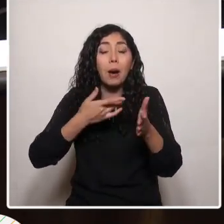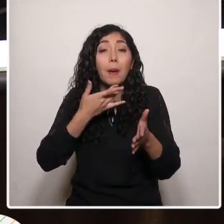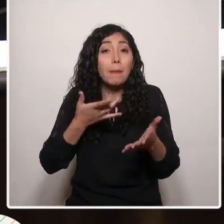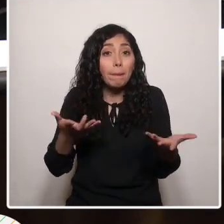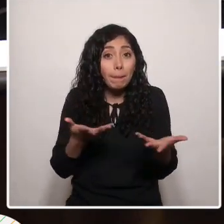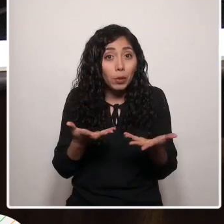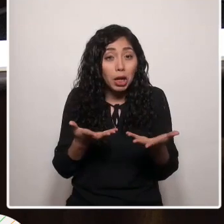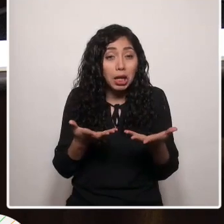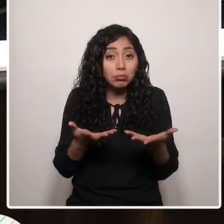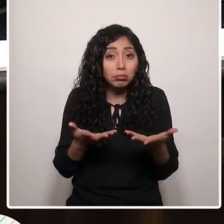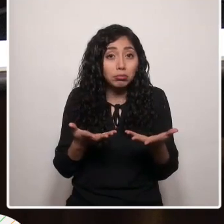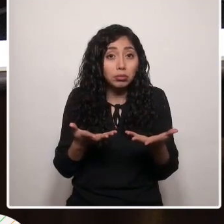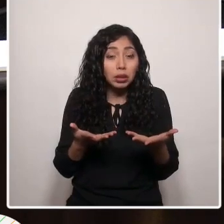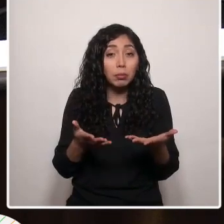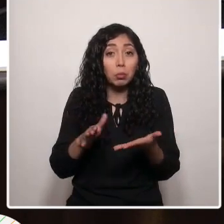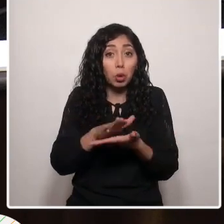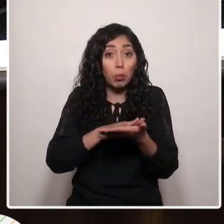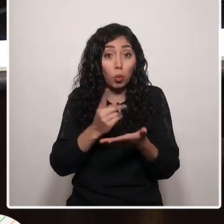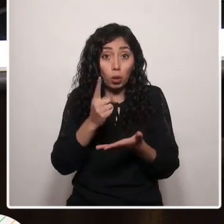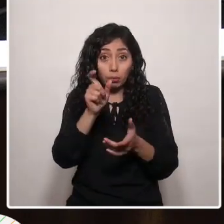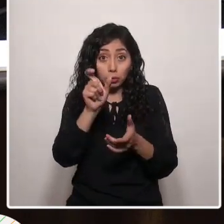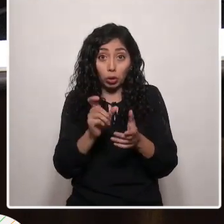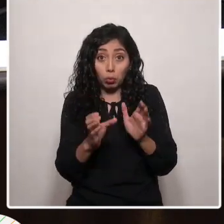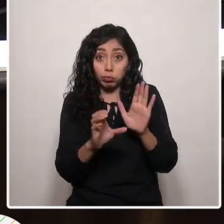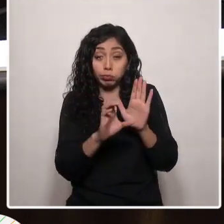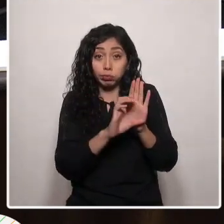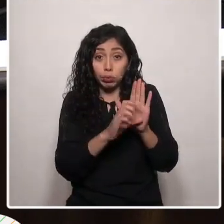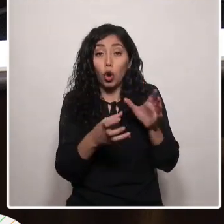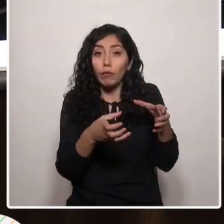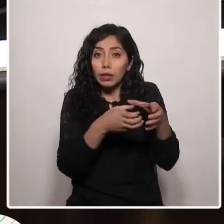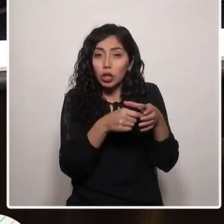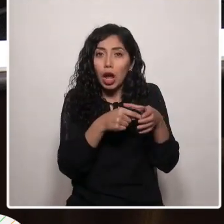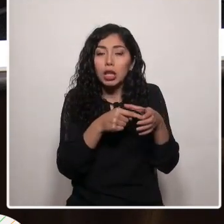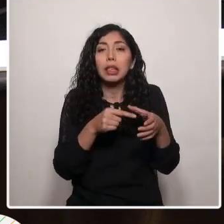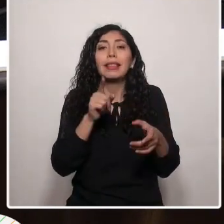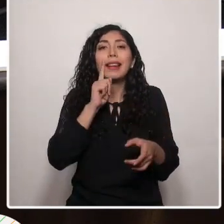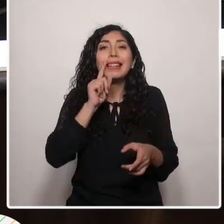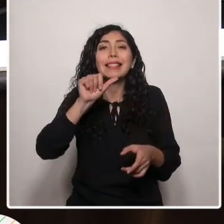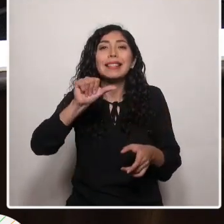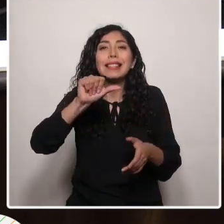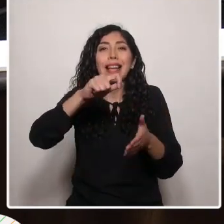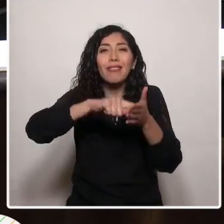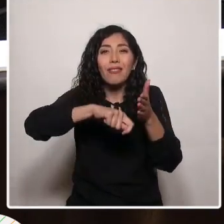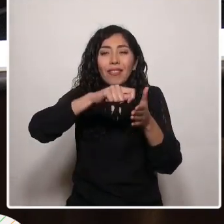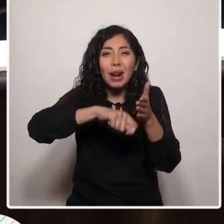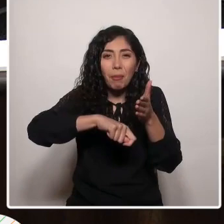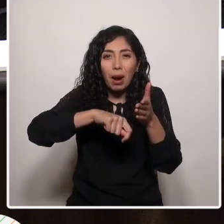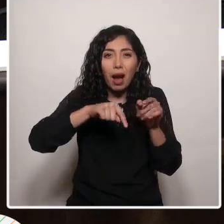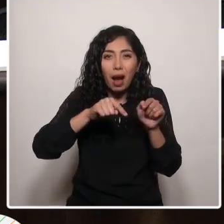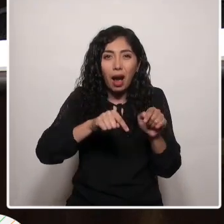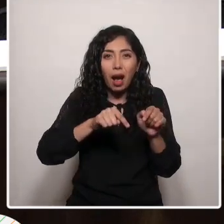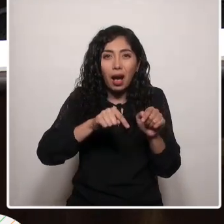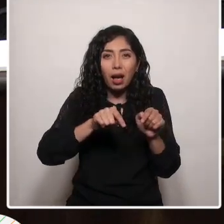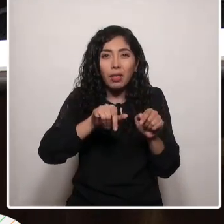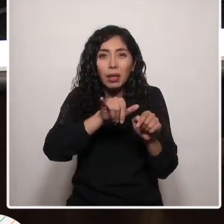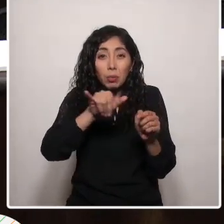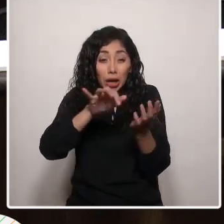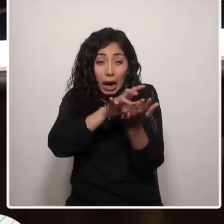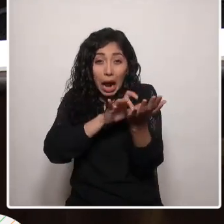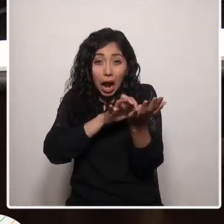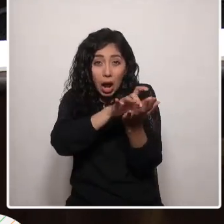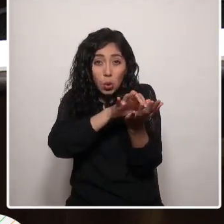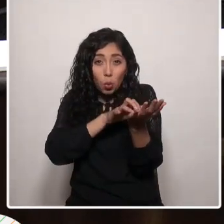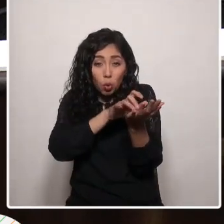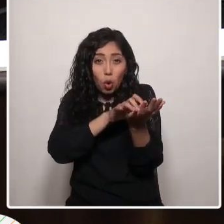si hay un convencional que tuvo 6 firmas, por ejemplo, por el término de cálculo de la cantidad de convencionales